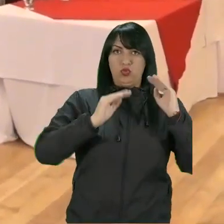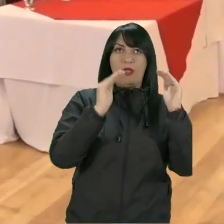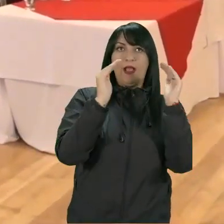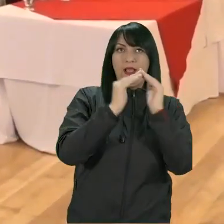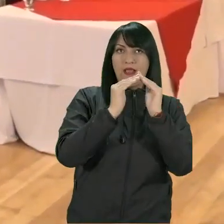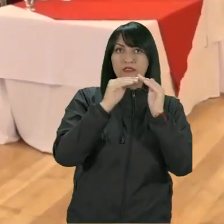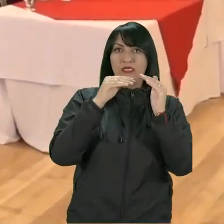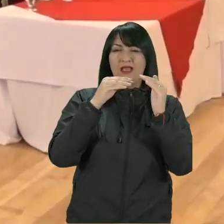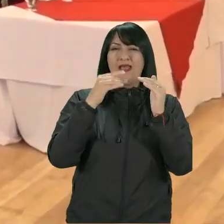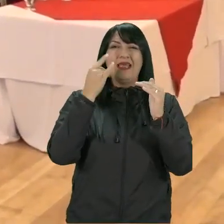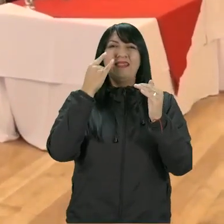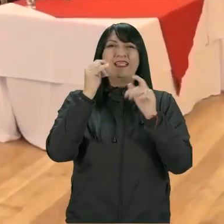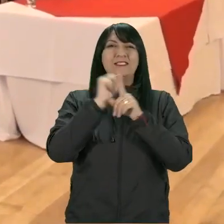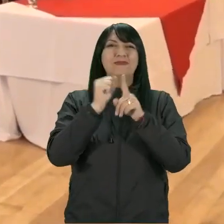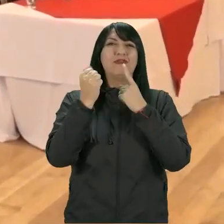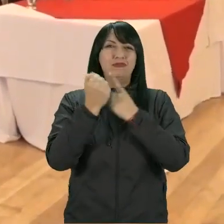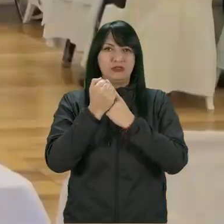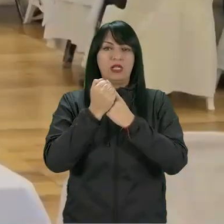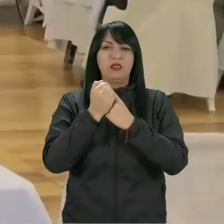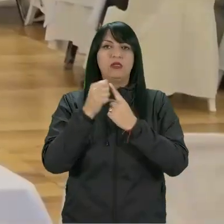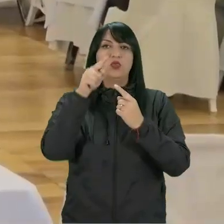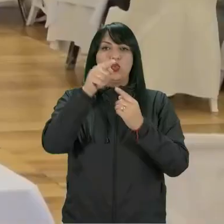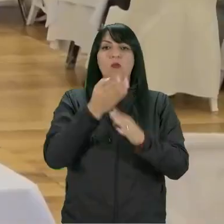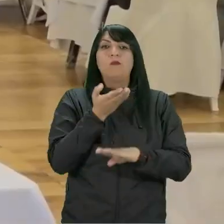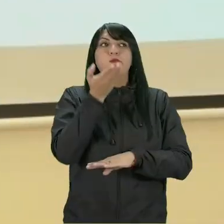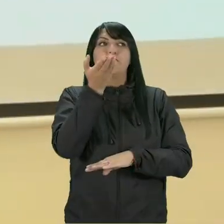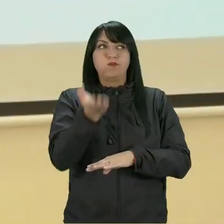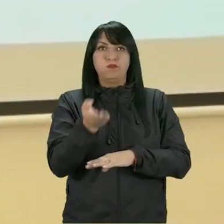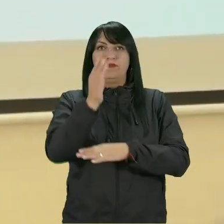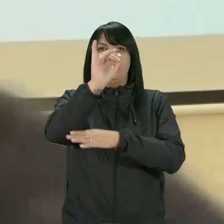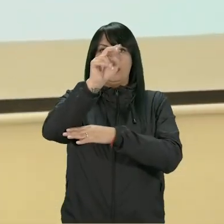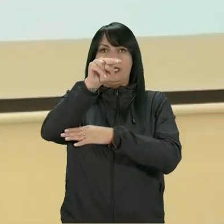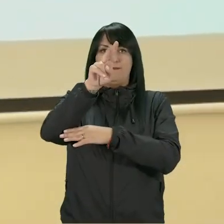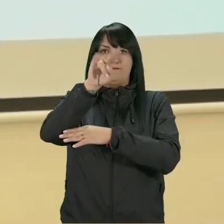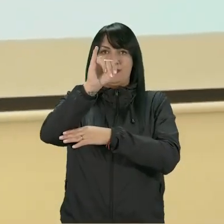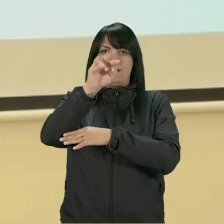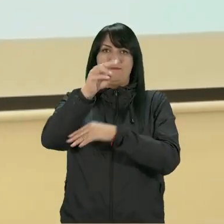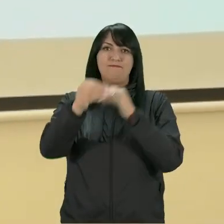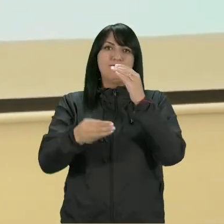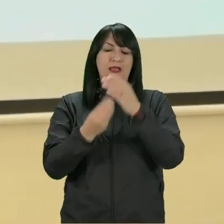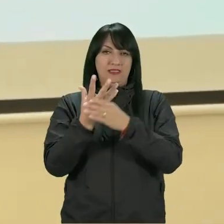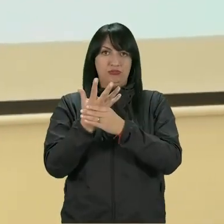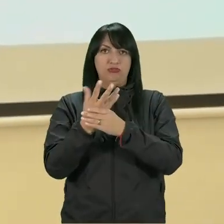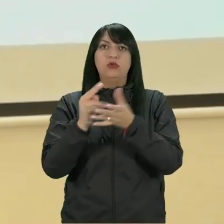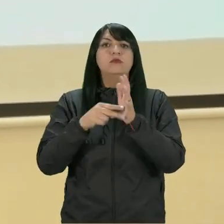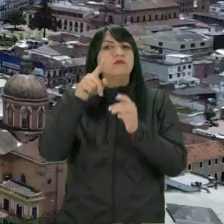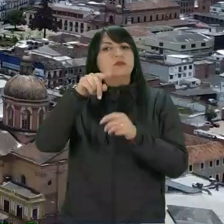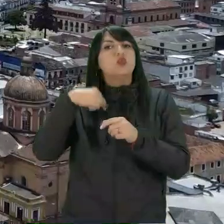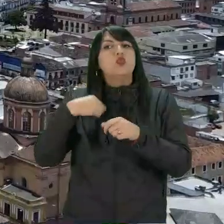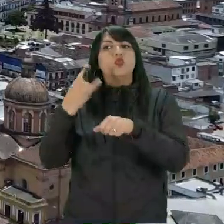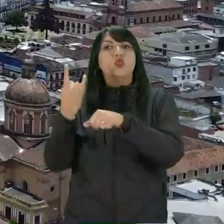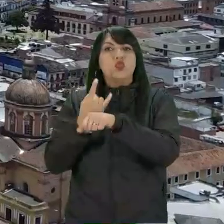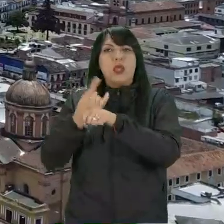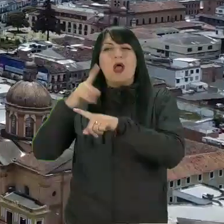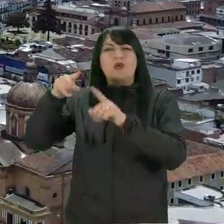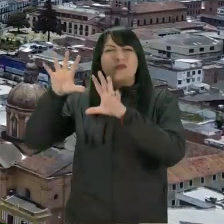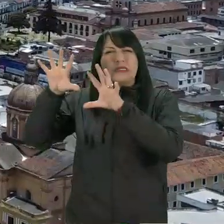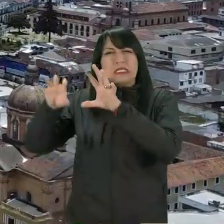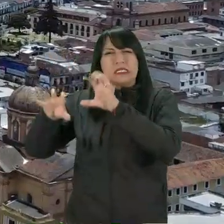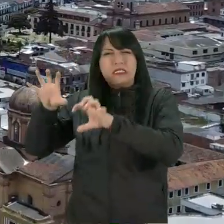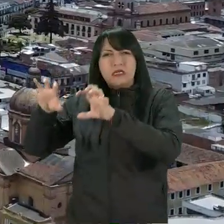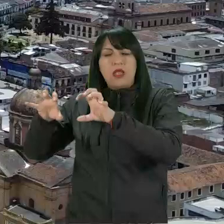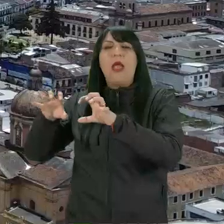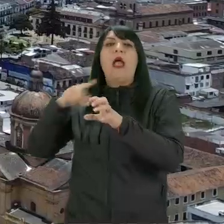dediquen a la construcción de vivienda de interés social para que realicen la postulación en timbipasto para la vivienda usada es